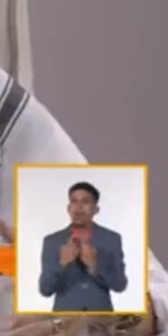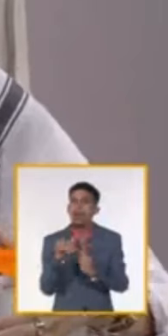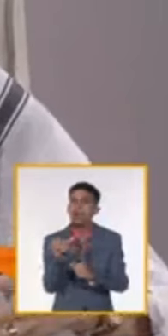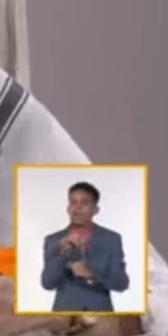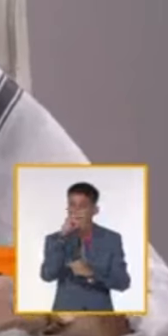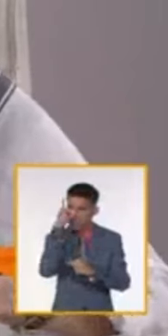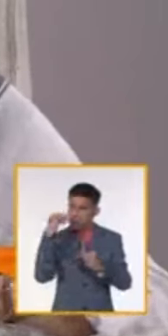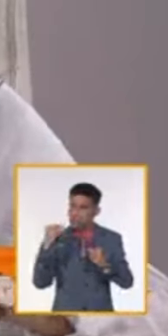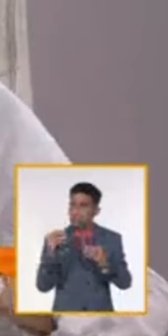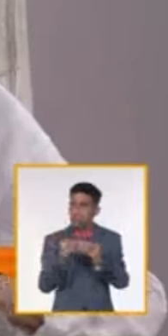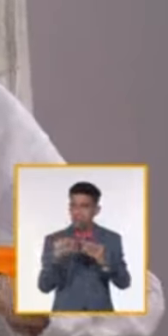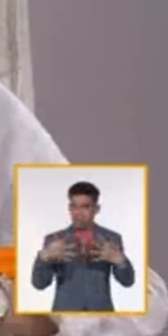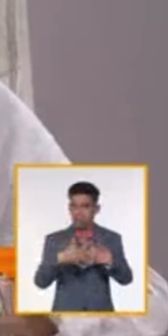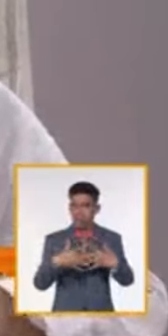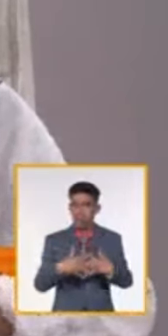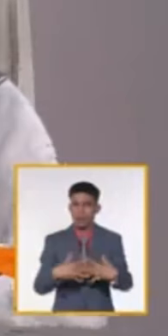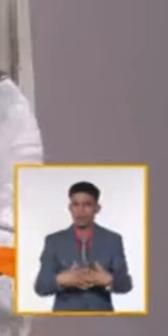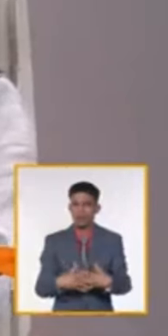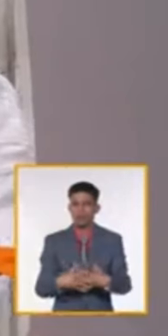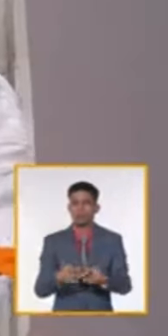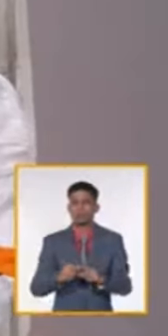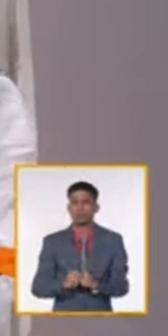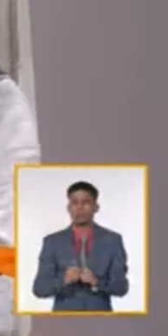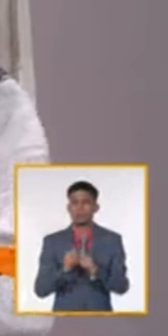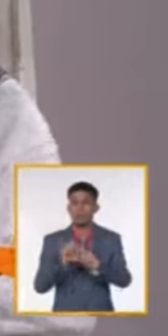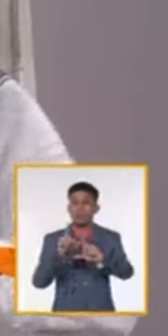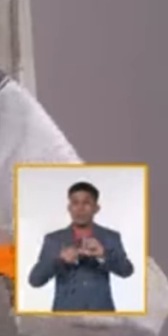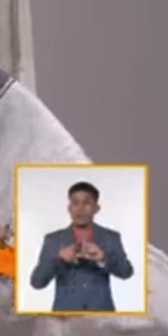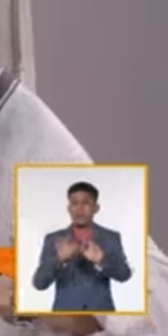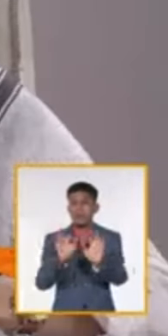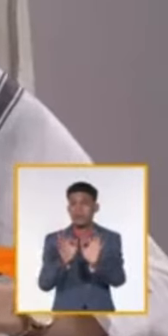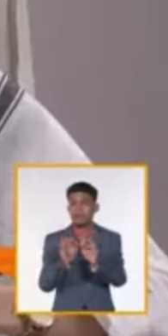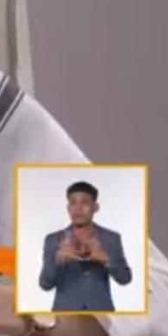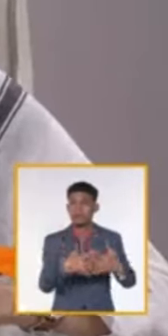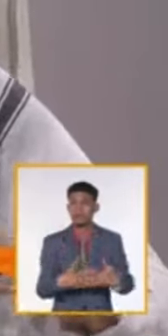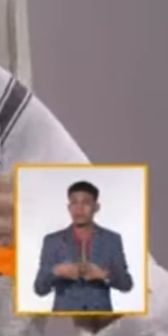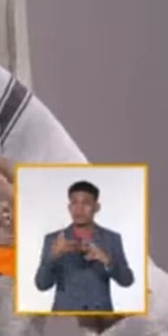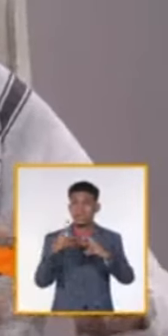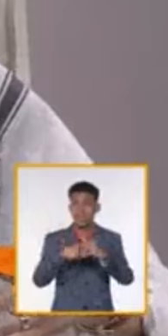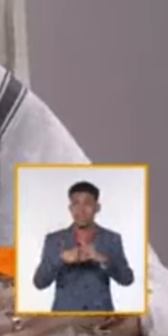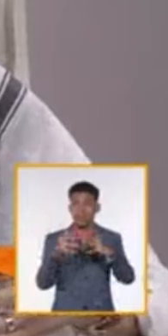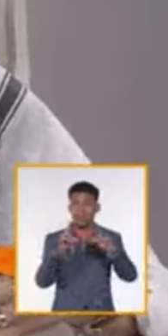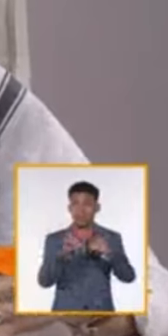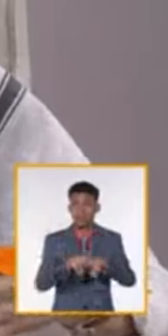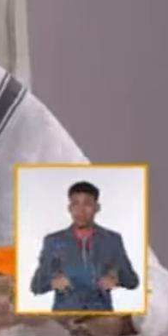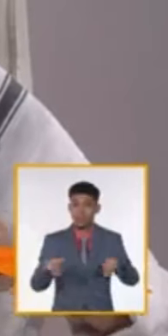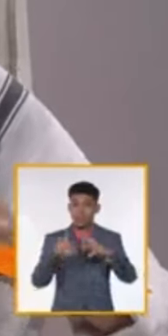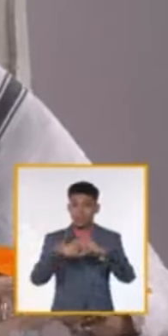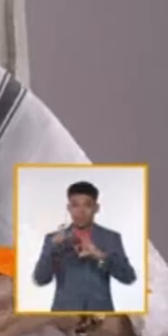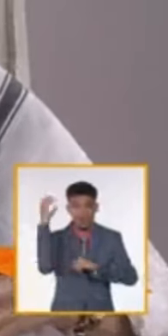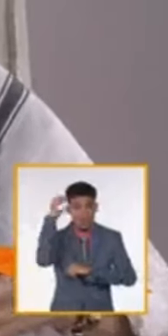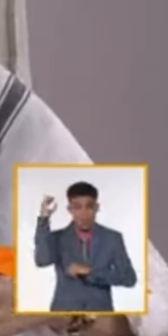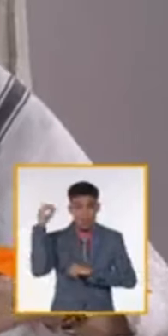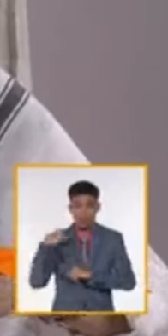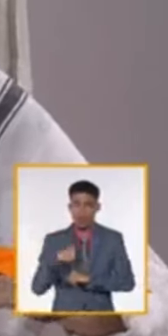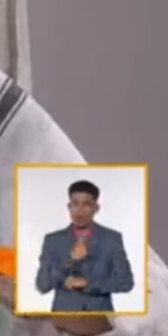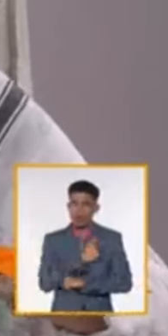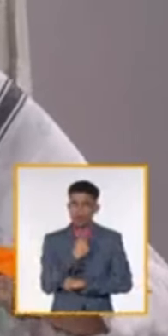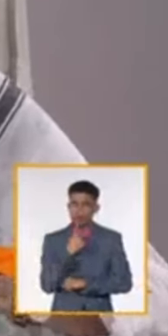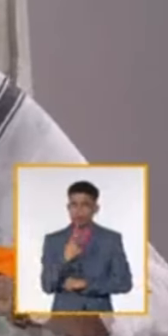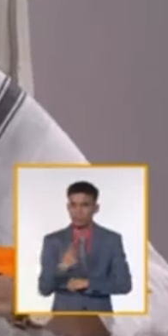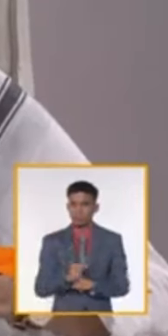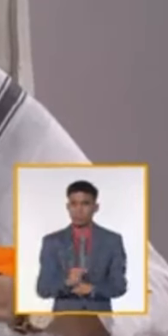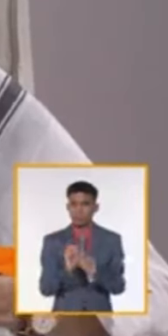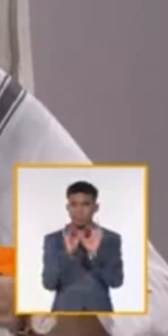las causas del capitalismo en los Estados Unidos y la universidad y el gobierno. Y lo que quiero decir es que las